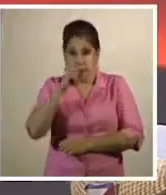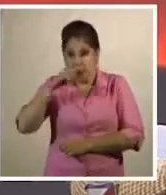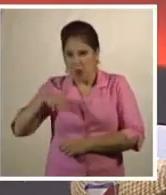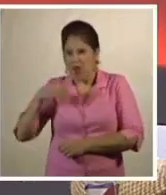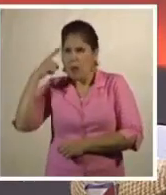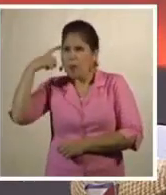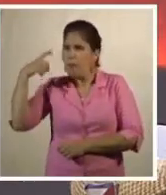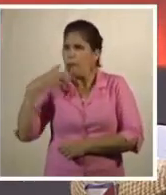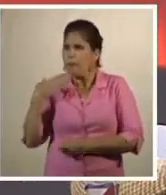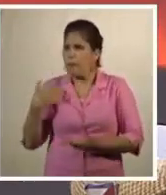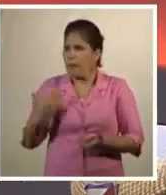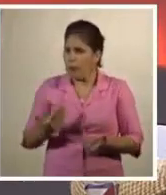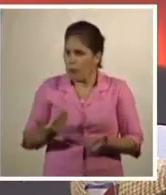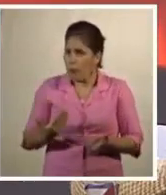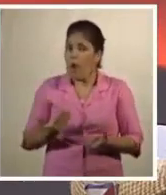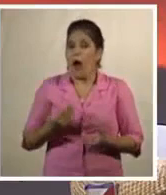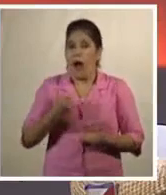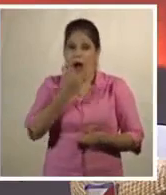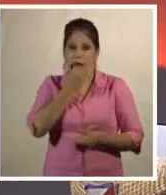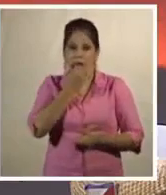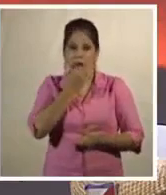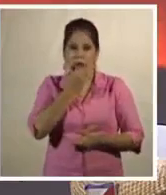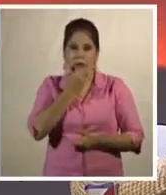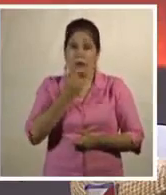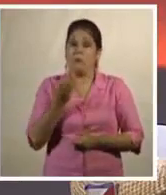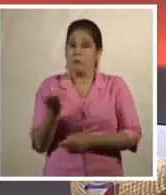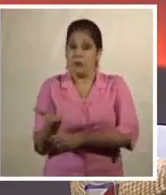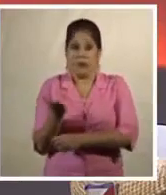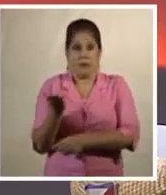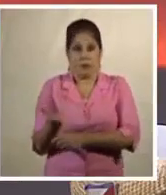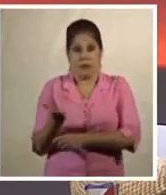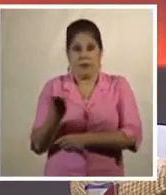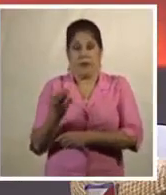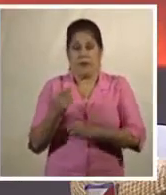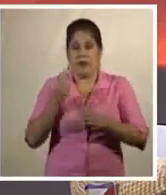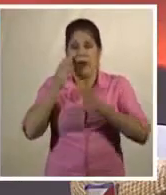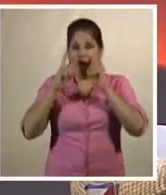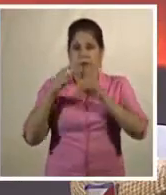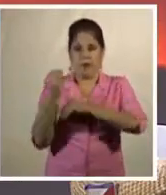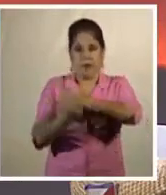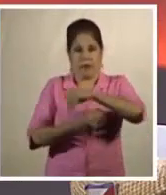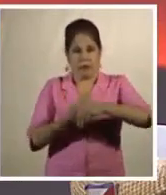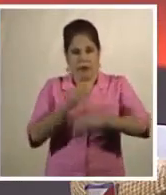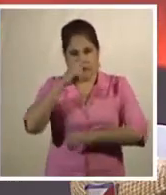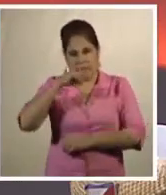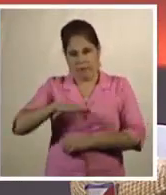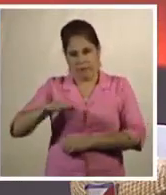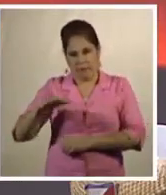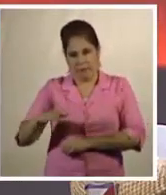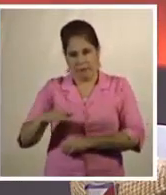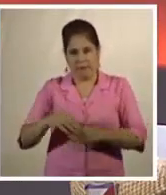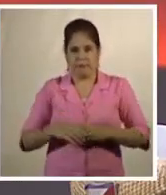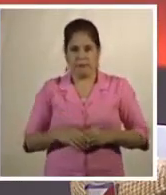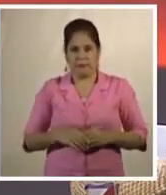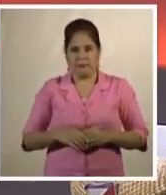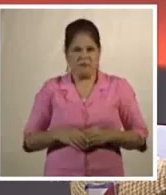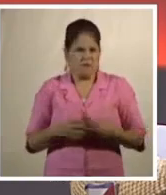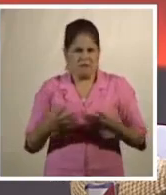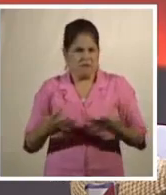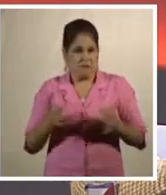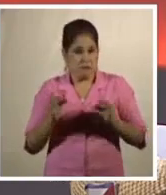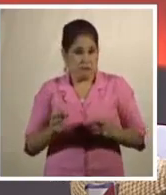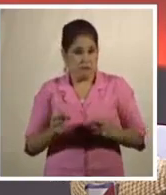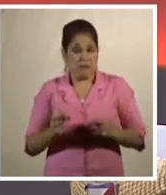desde un niño cuanto realmente se les ha pedido y cuánto les ha cambiado toda la vida entonces